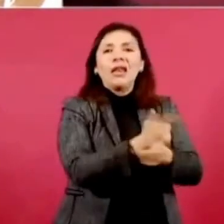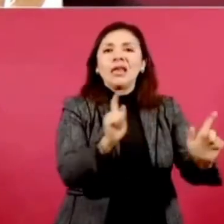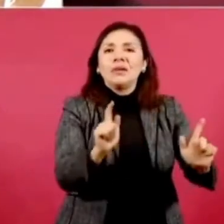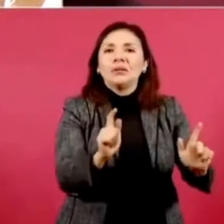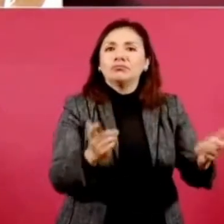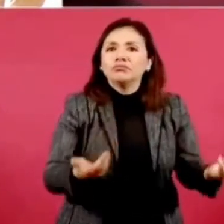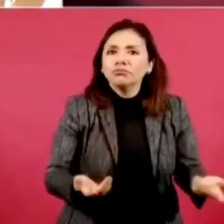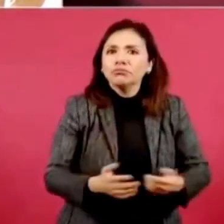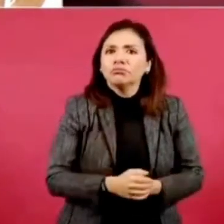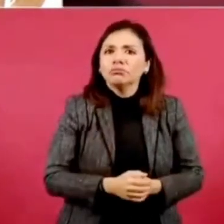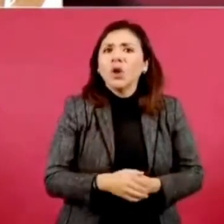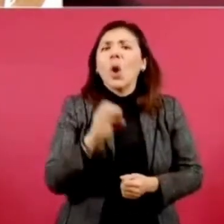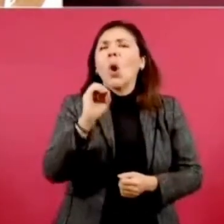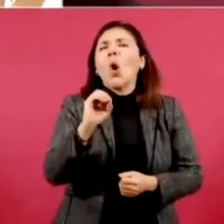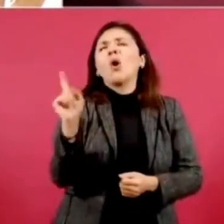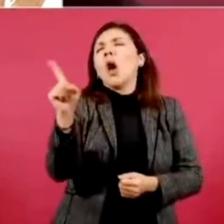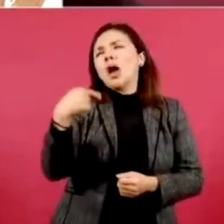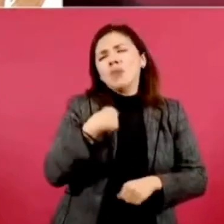o por influencia.